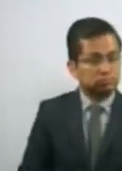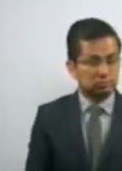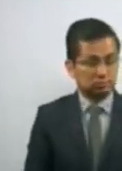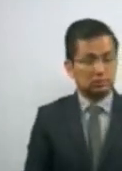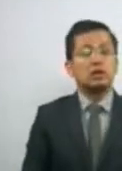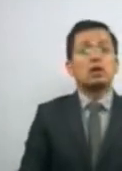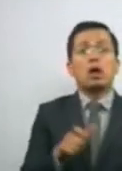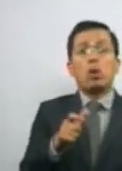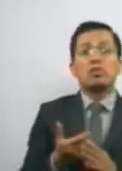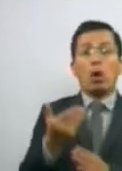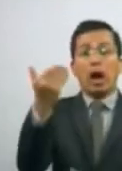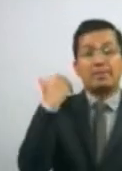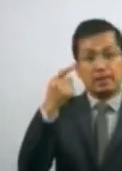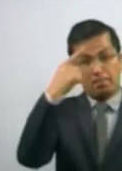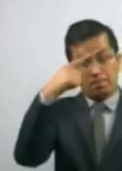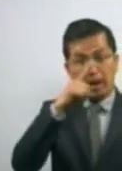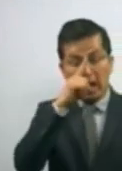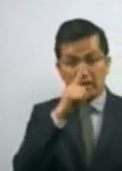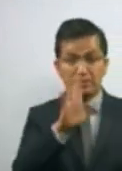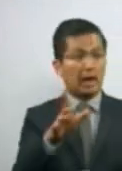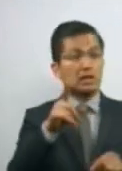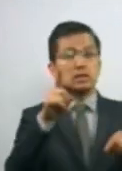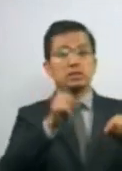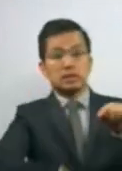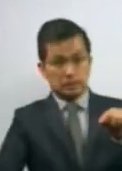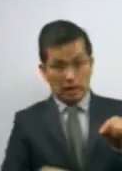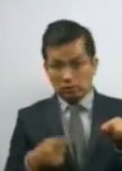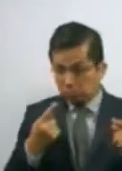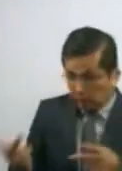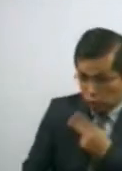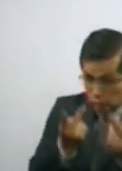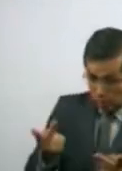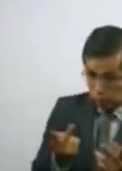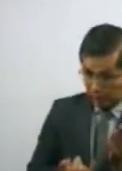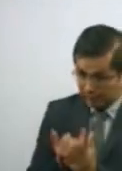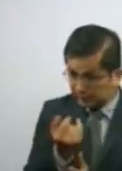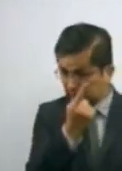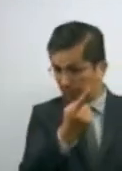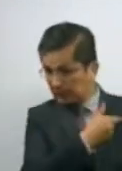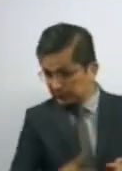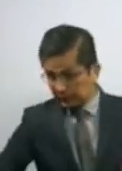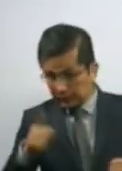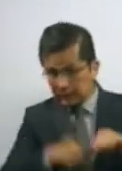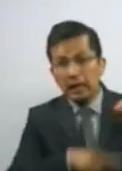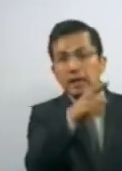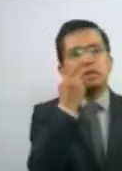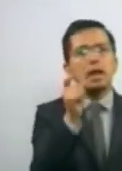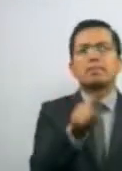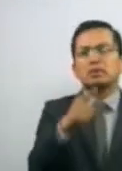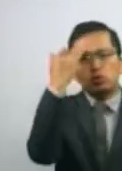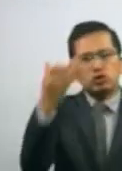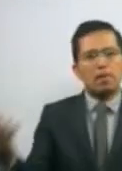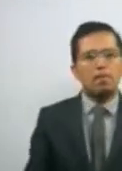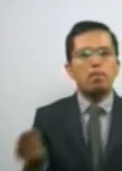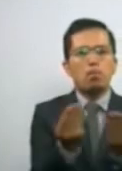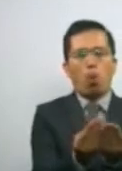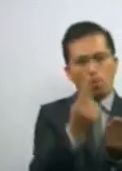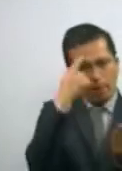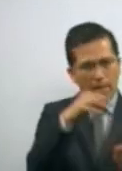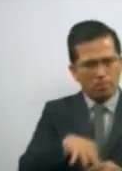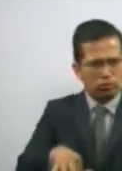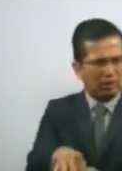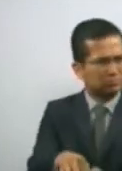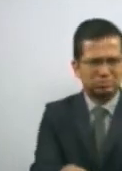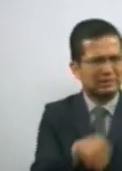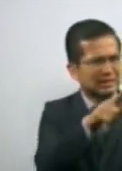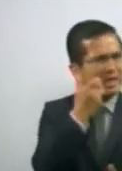estar presente en la boleta. Insistió una y otra vez, por fortuna no se logró, para intentar que pudiéramos llevar